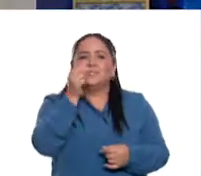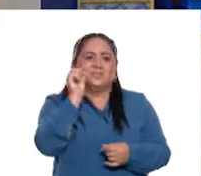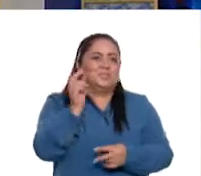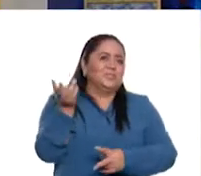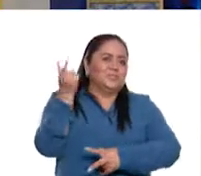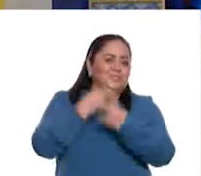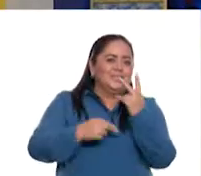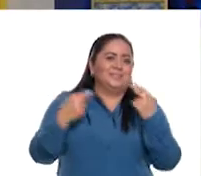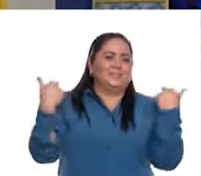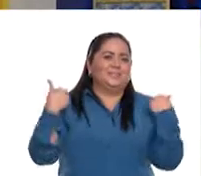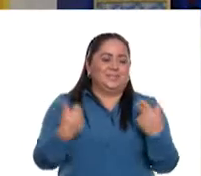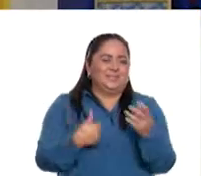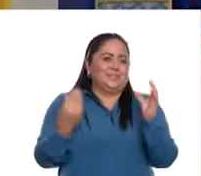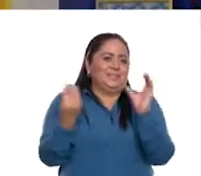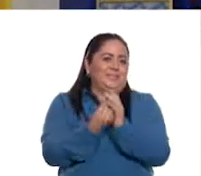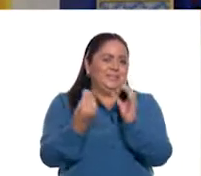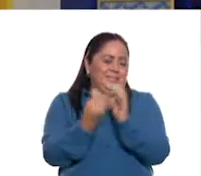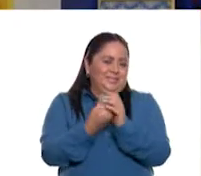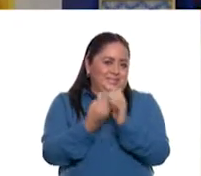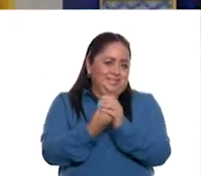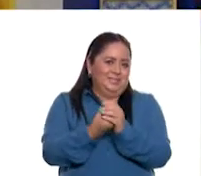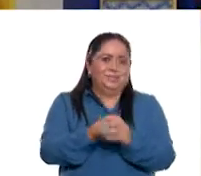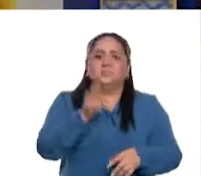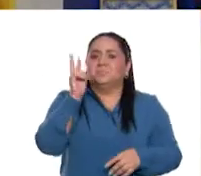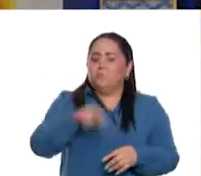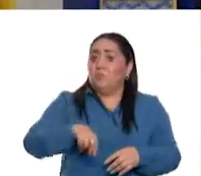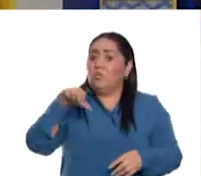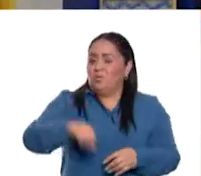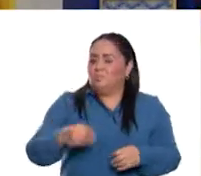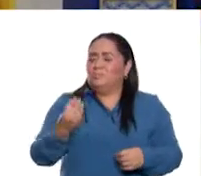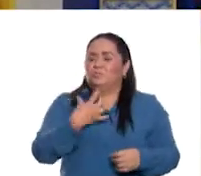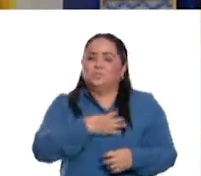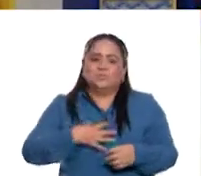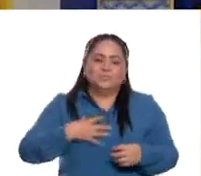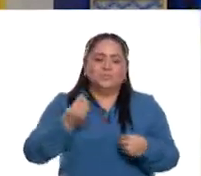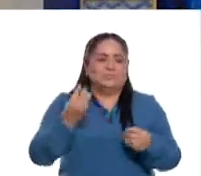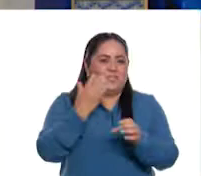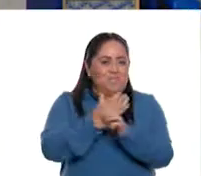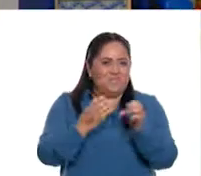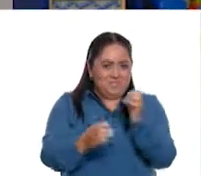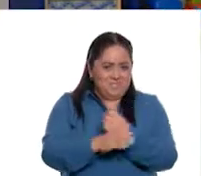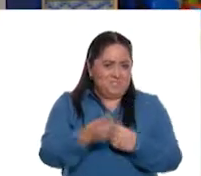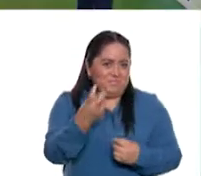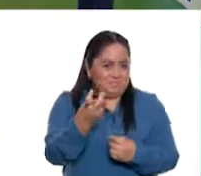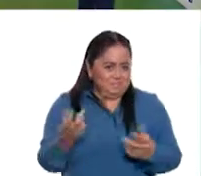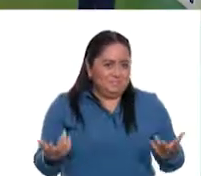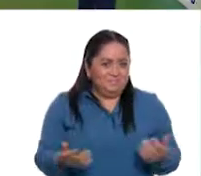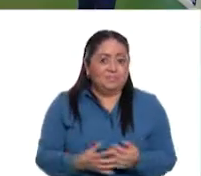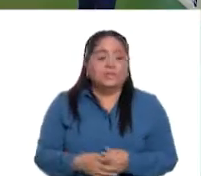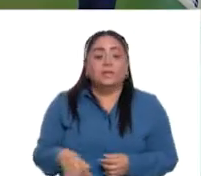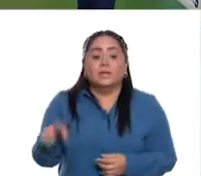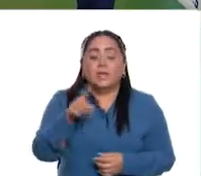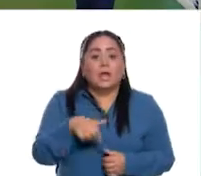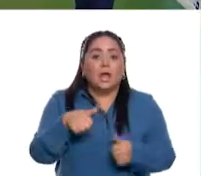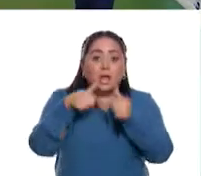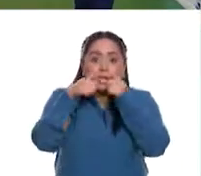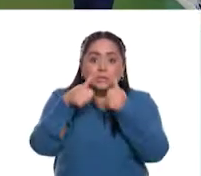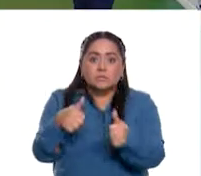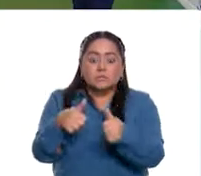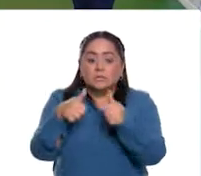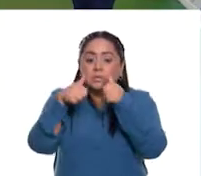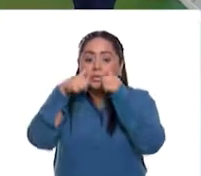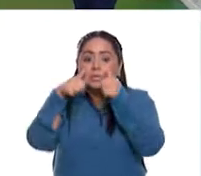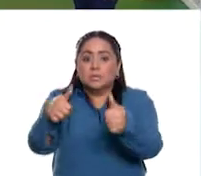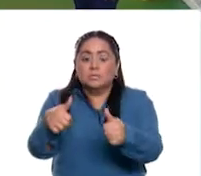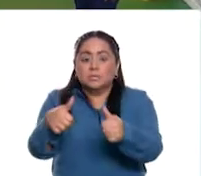que están en clase, que esta clase va a estar llena de sorpresas y muchísimas cosas padres. Atención,